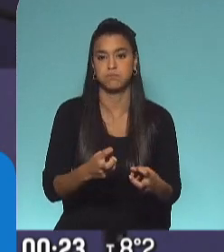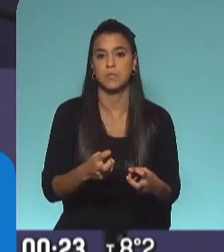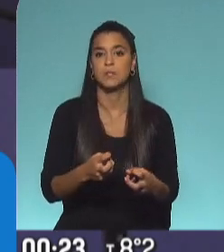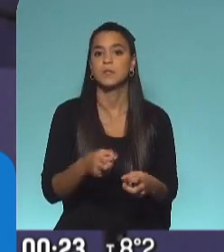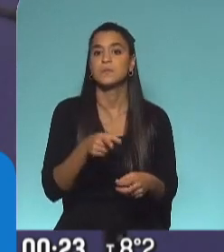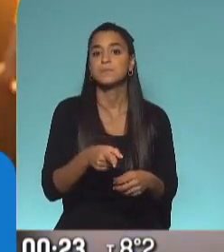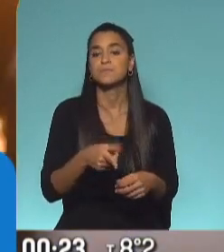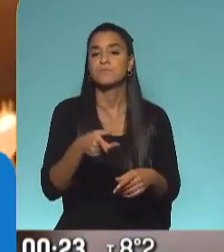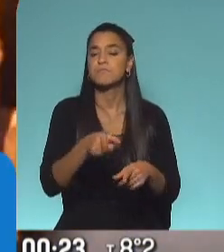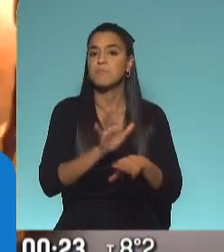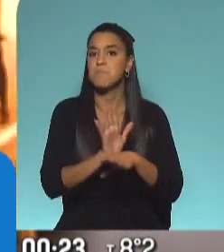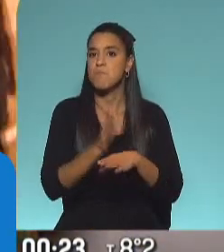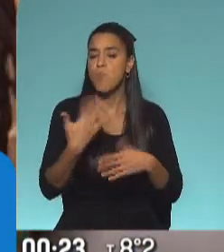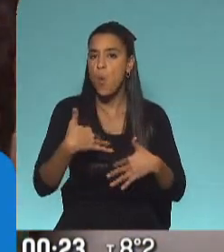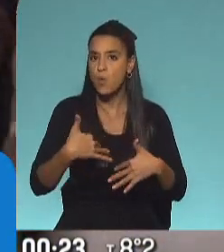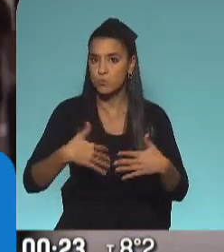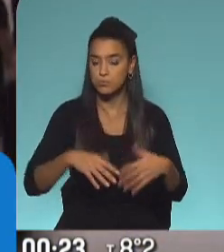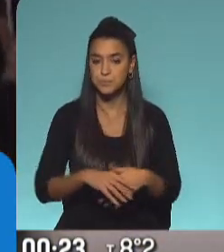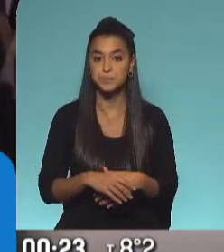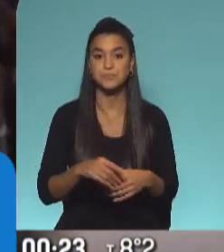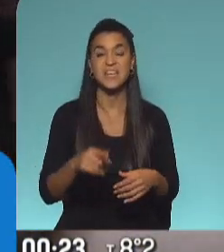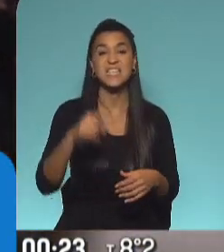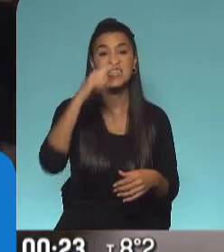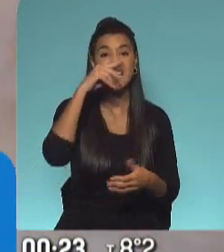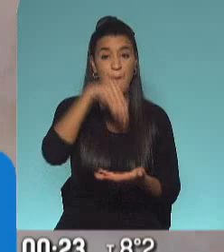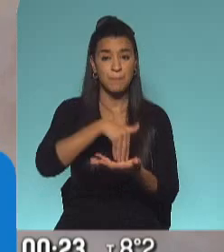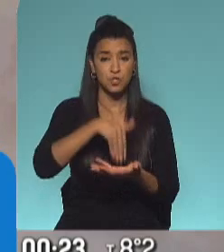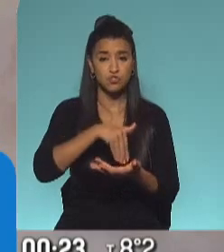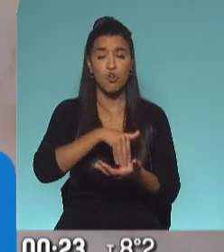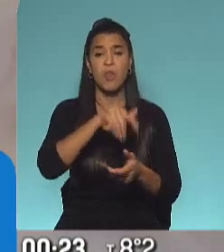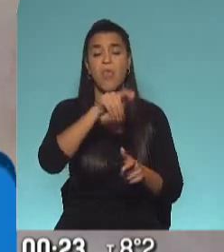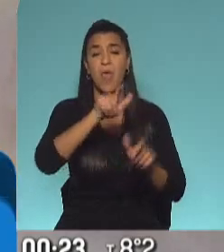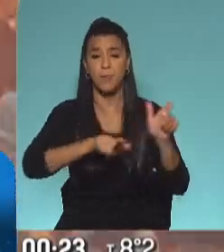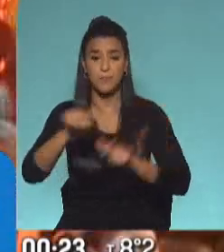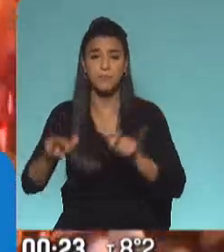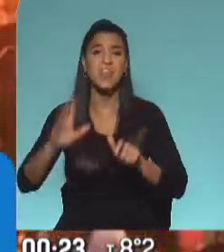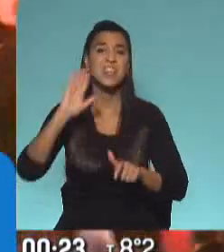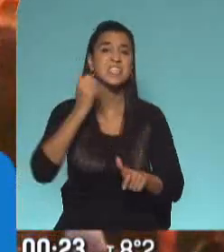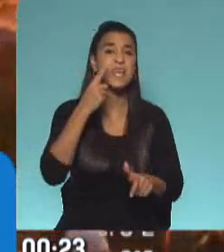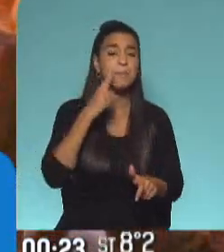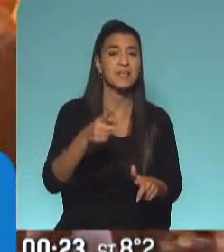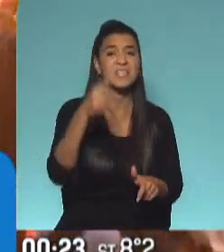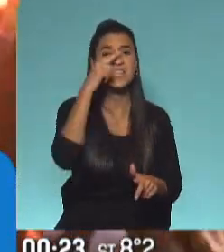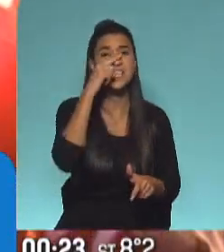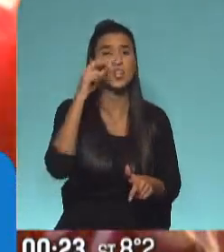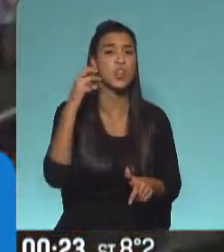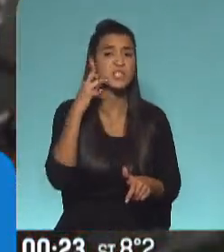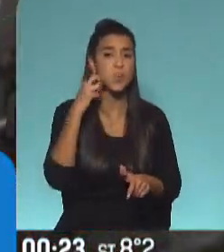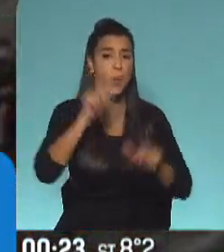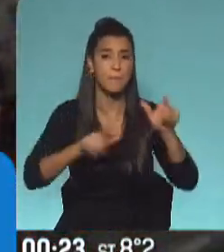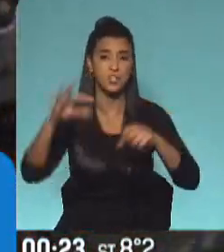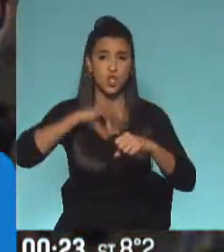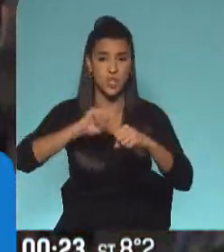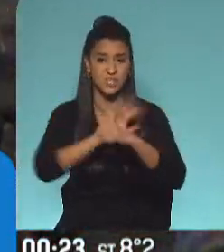nego što su to do juče radili. Serbia, con unos 7 millones de habitantes, contabiliza más de 16.719 casos